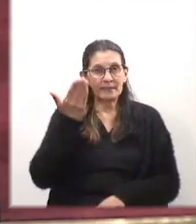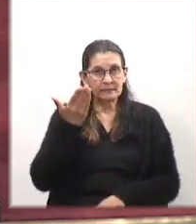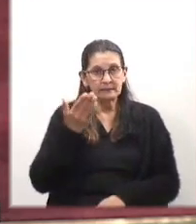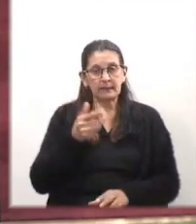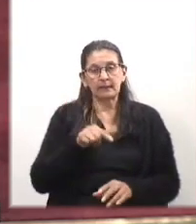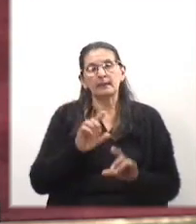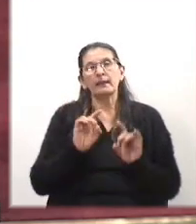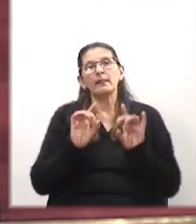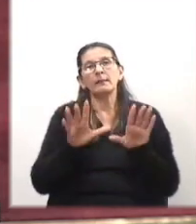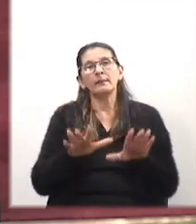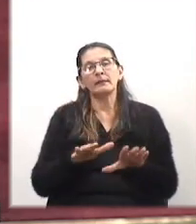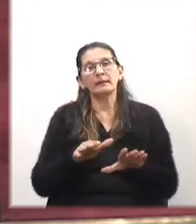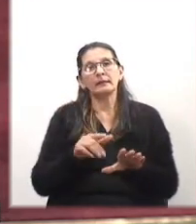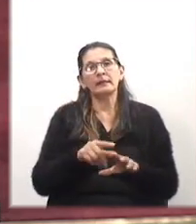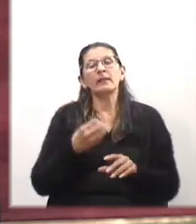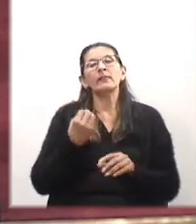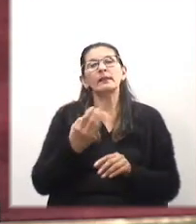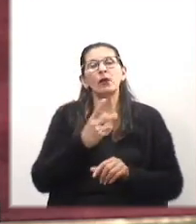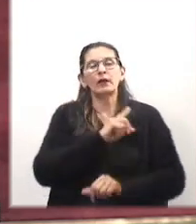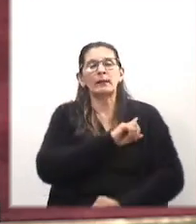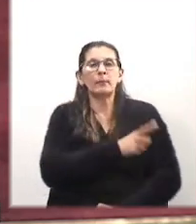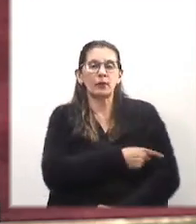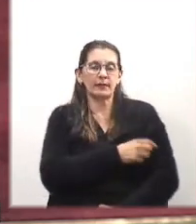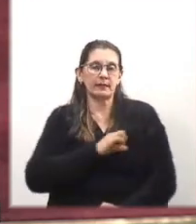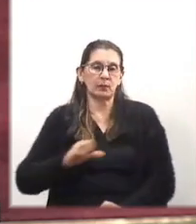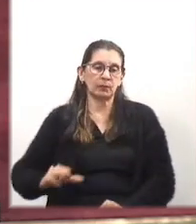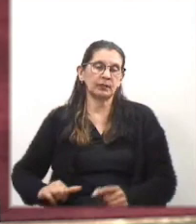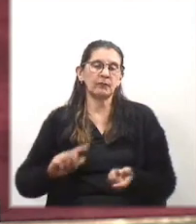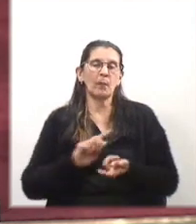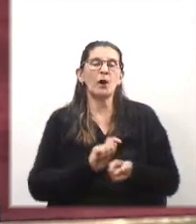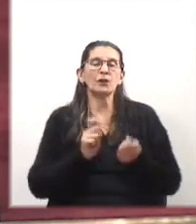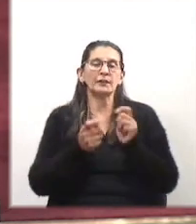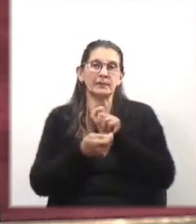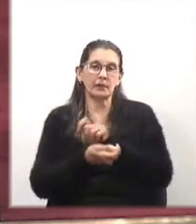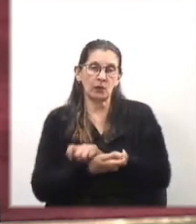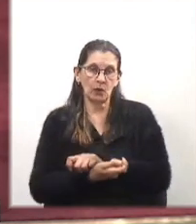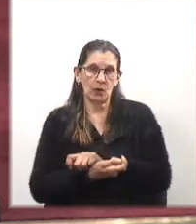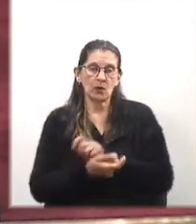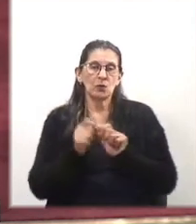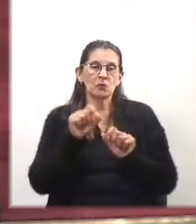aporte, independientemente de lo que el Poder Ejecutivo modificó